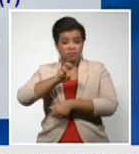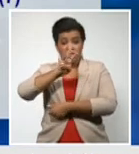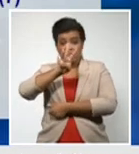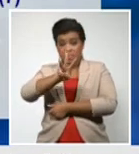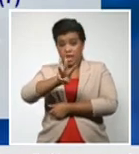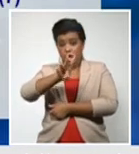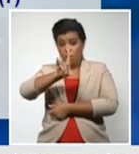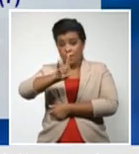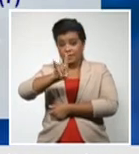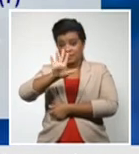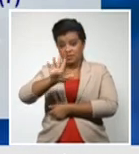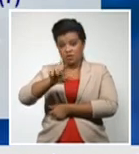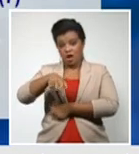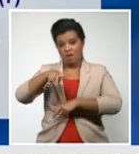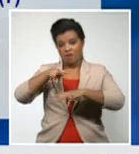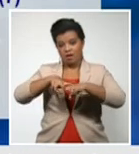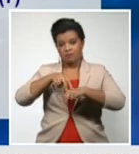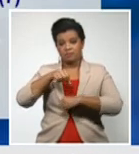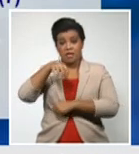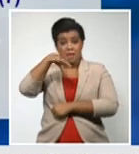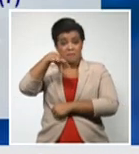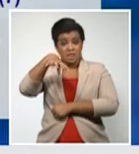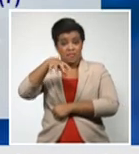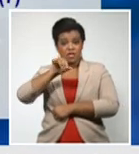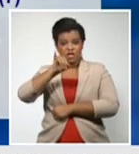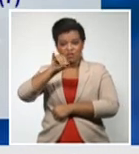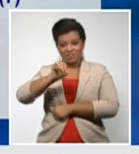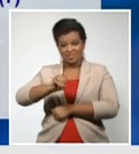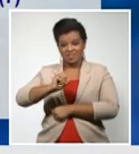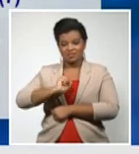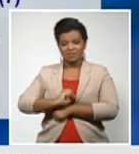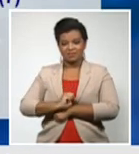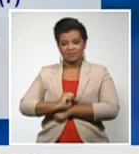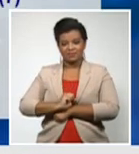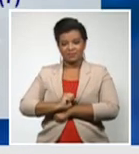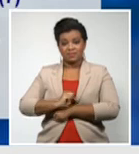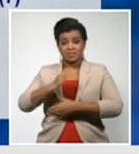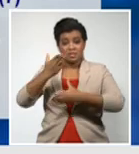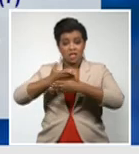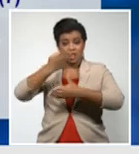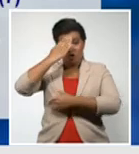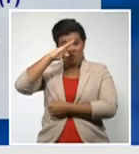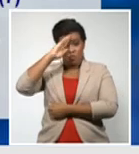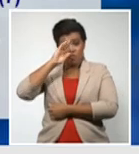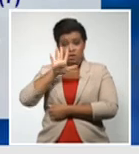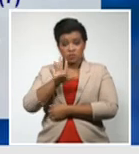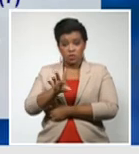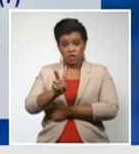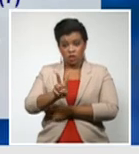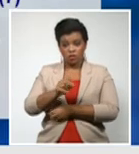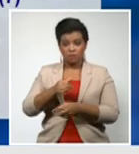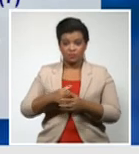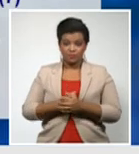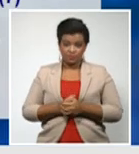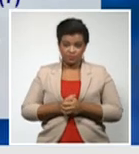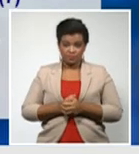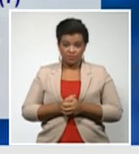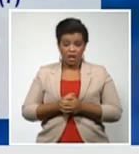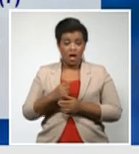395. Pinar del Río, 60. Santiago de Cuba, 52.